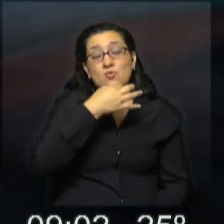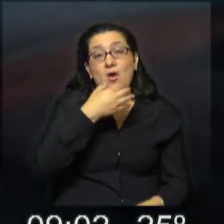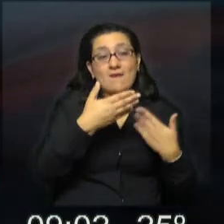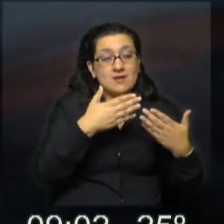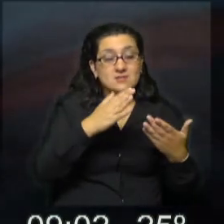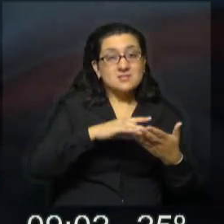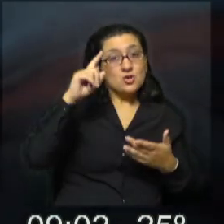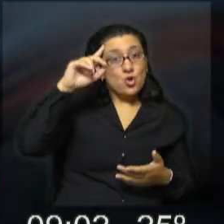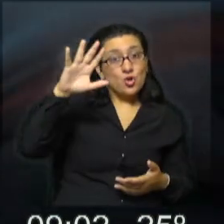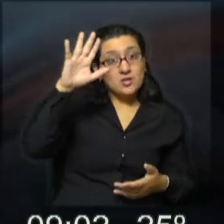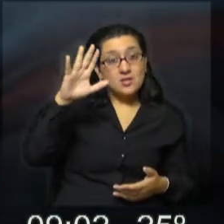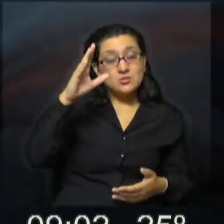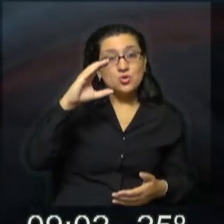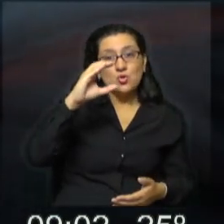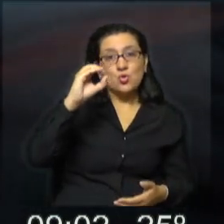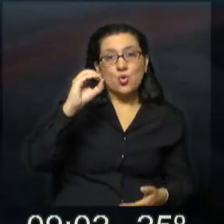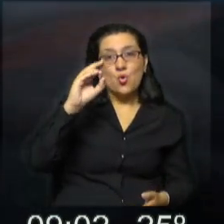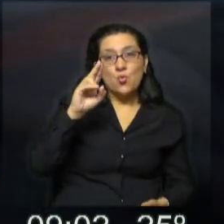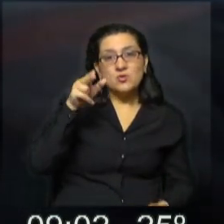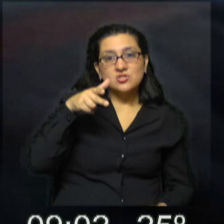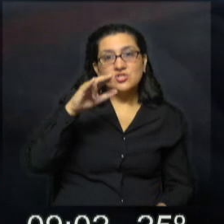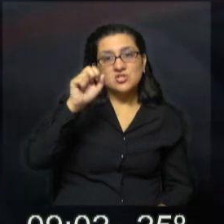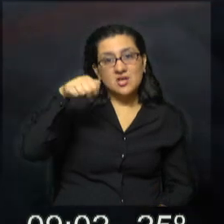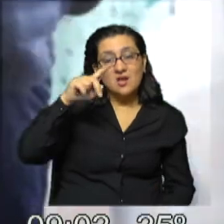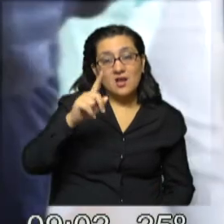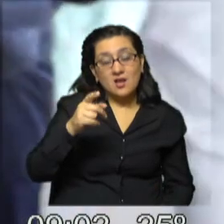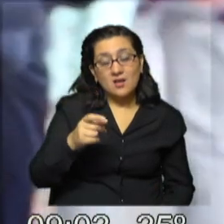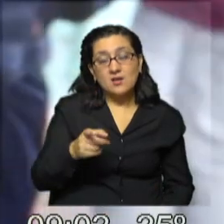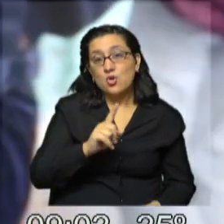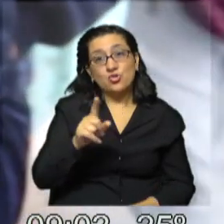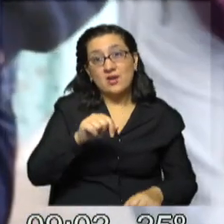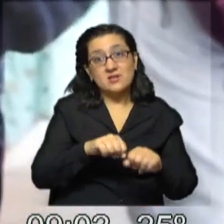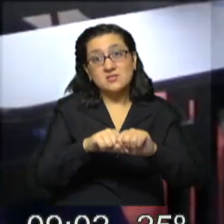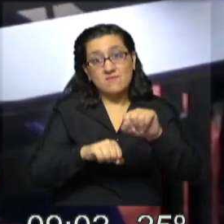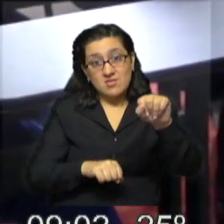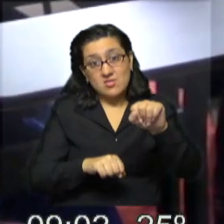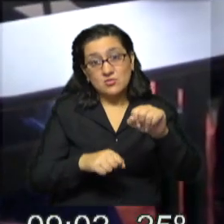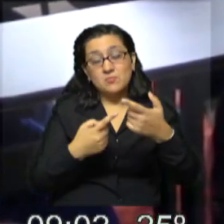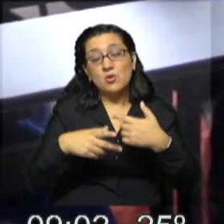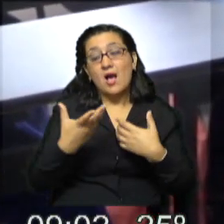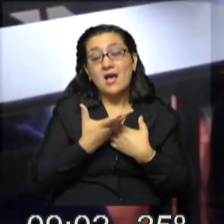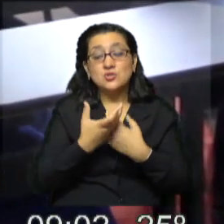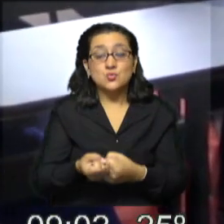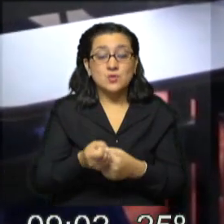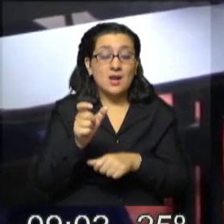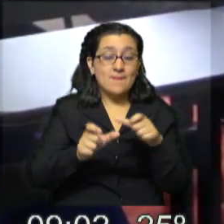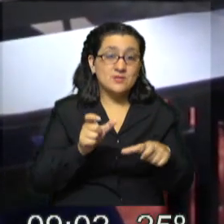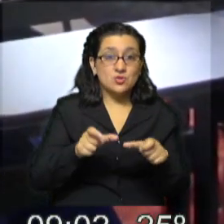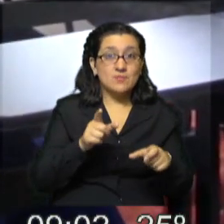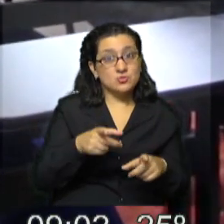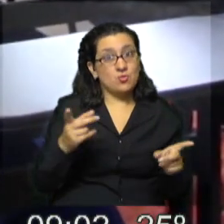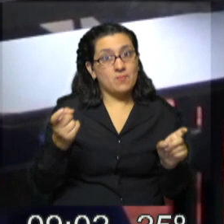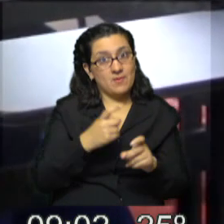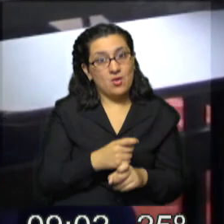coaching. Y son personas que no están recibidas de psicólogo, pero igual asesoran. Asesoran a las personas en su vida cotidiana, en cómo tomar decisiones. Es complejo.